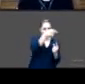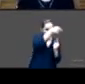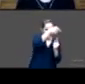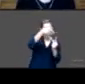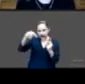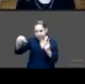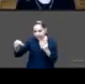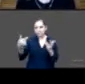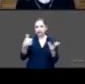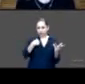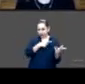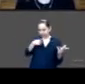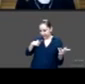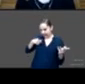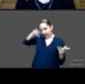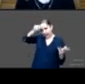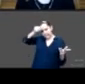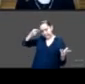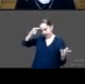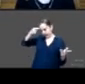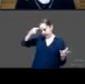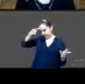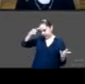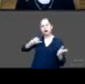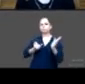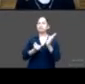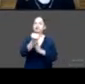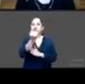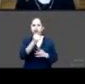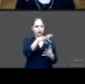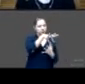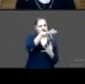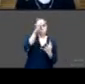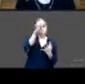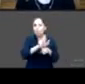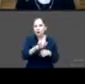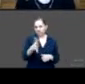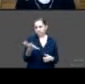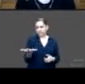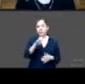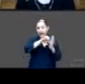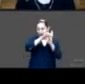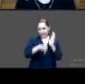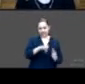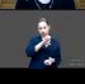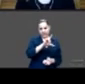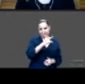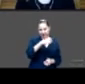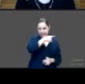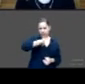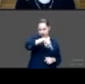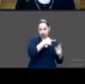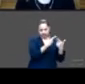desarrolladas para poder hacerlo. decíamos, por ejemplo, en el IGE, ¿no? O sea, tú puedes tener todos los condones en tu mochila y tal y tienes